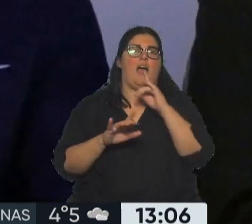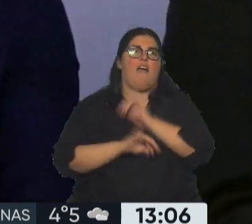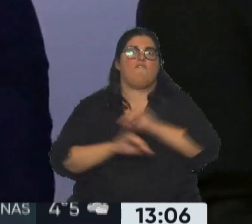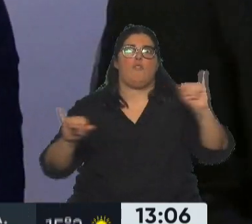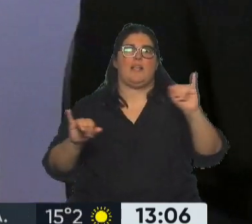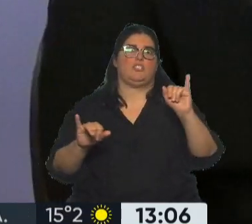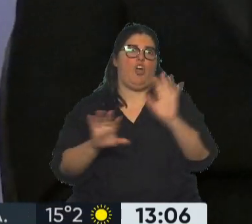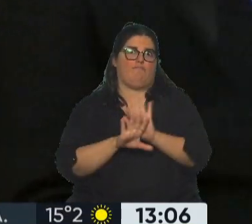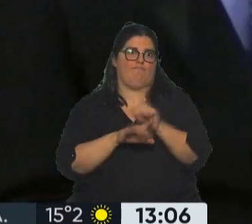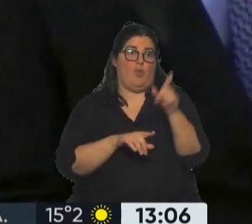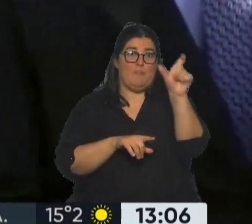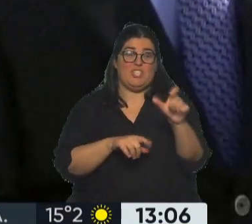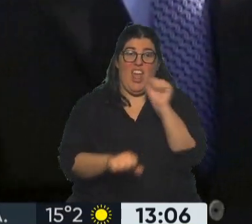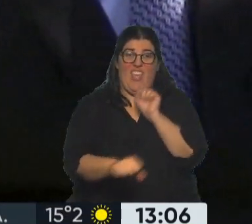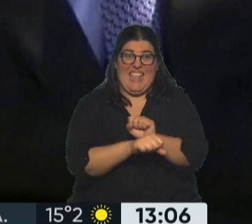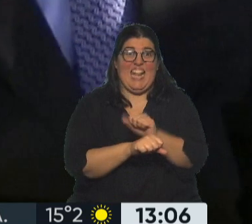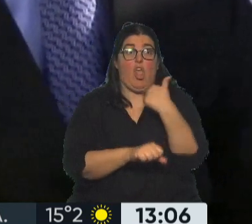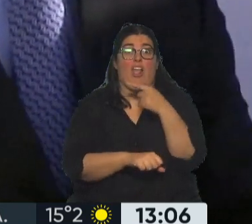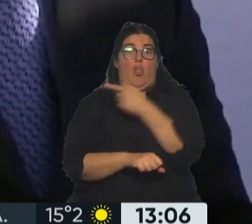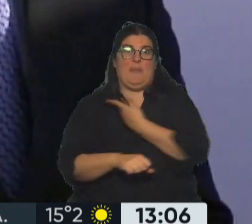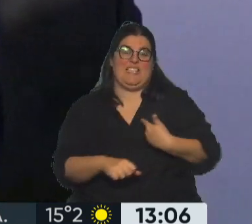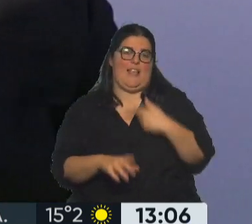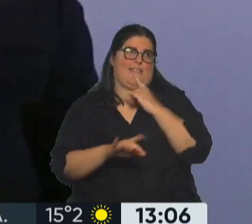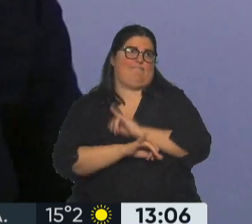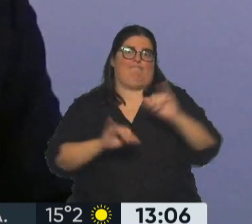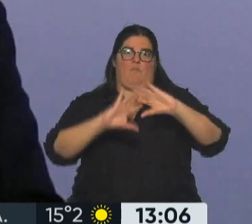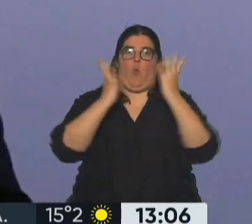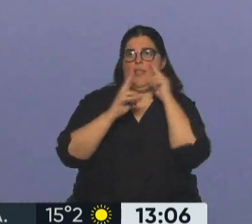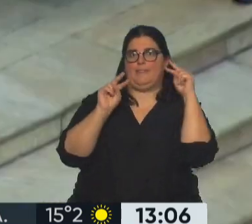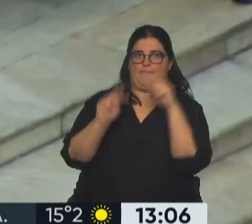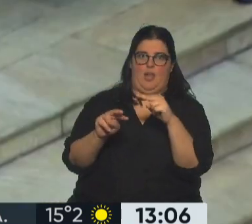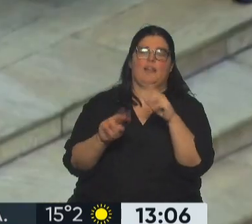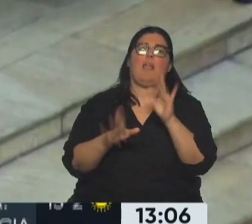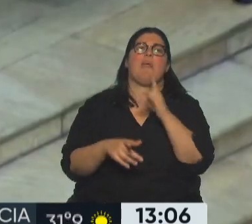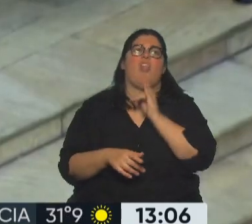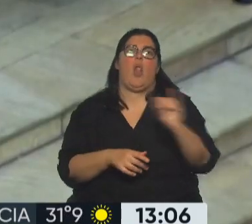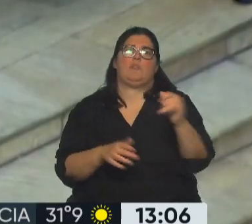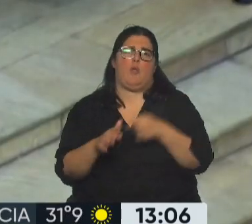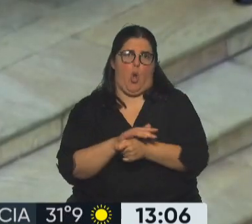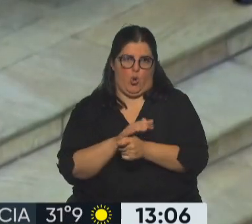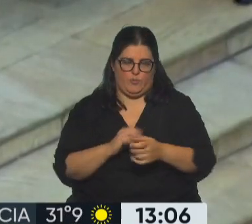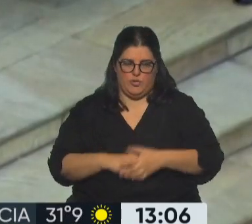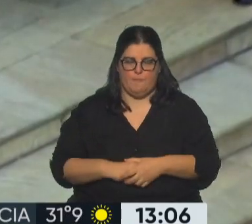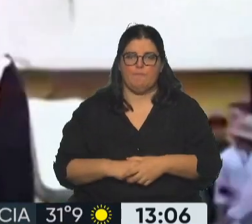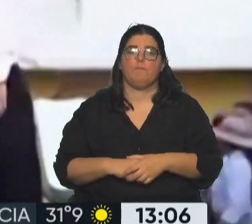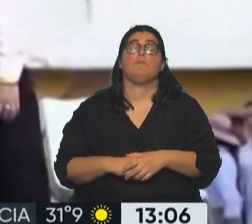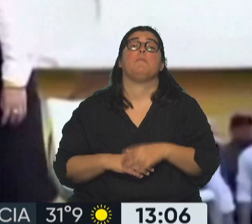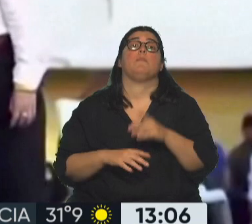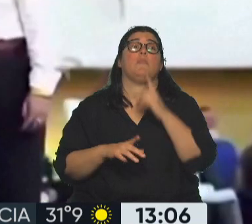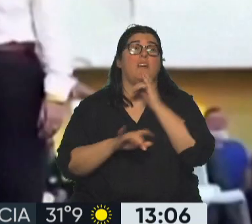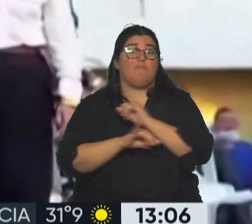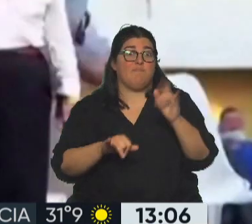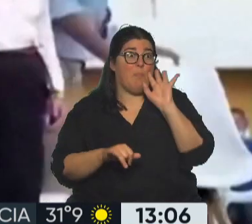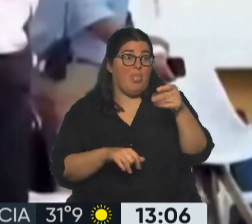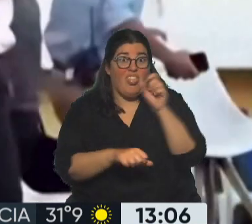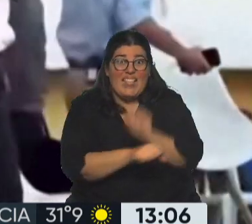familiar del detenido con el jefe de Estado de Colombia y por la acusación de corrupción. Una vez conocida la información, el presidente Gustavo Petro